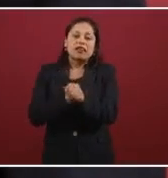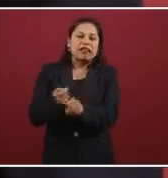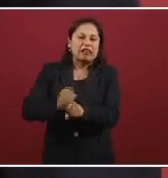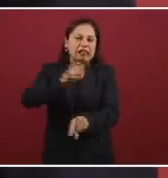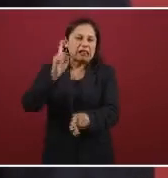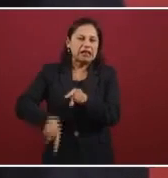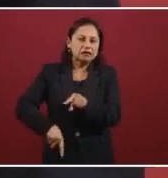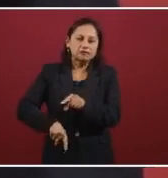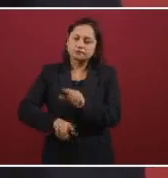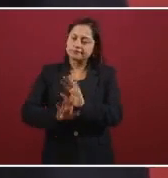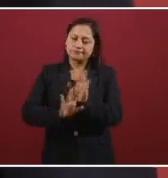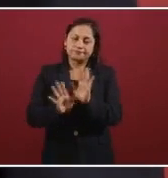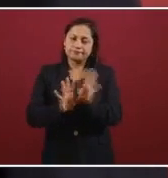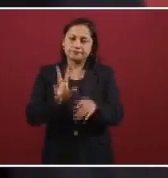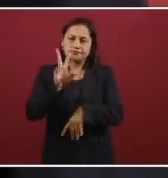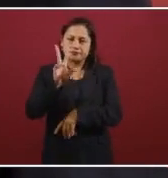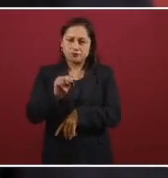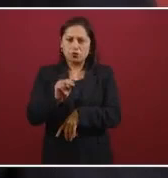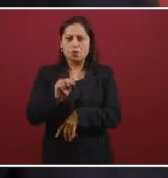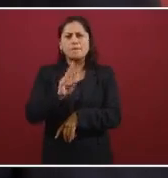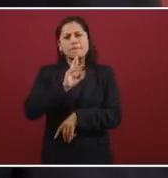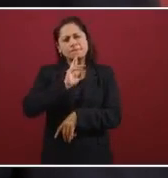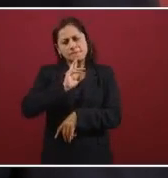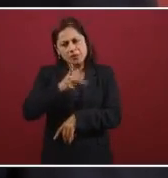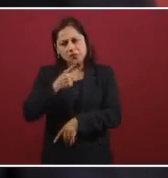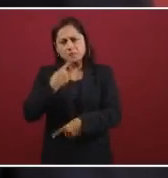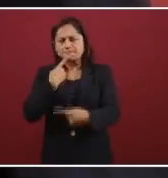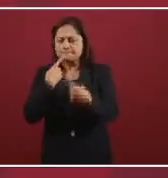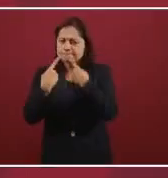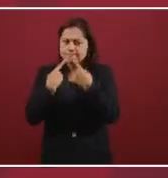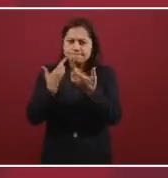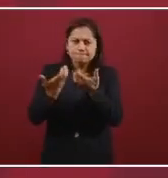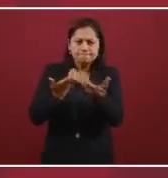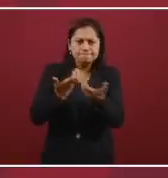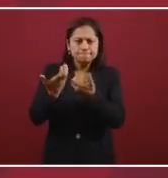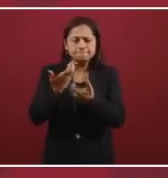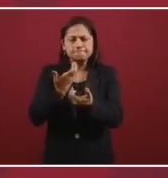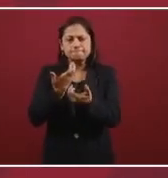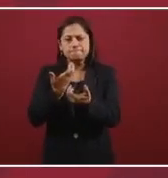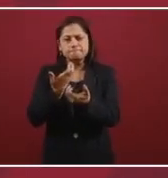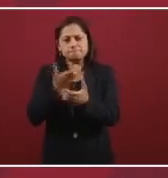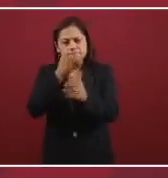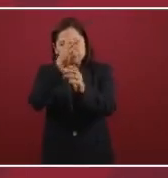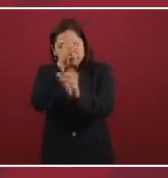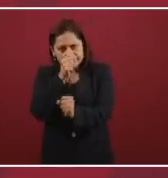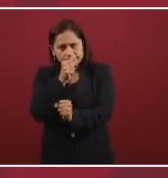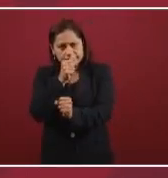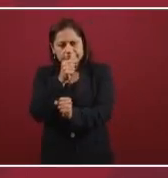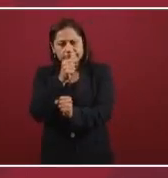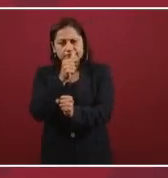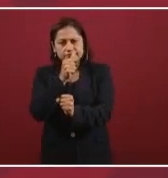da mejores resultados, no confrontarnos